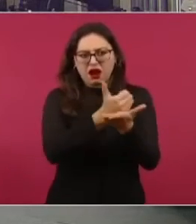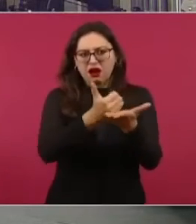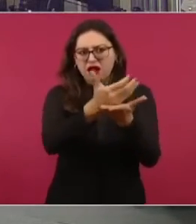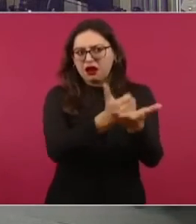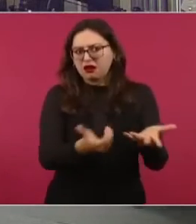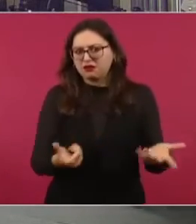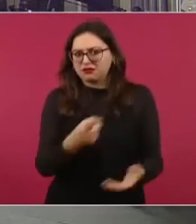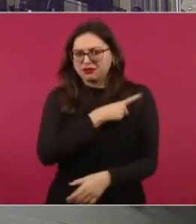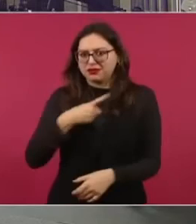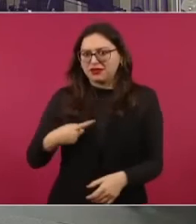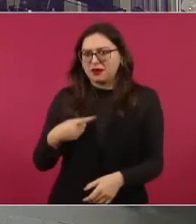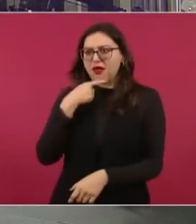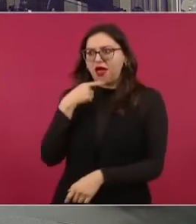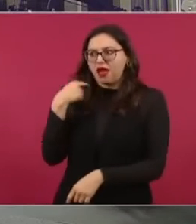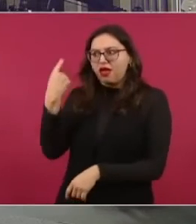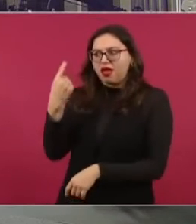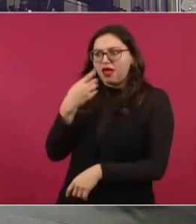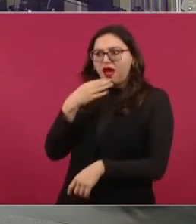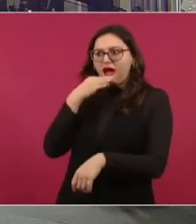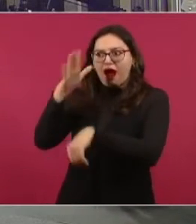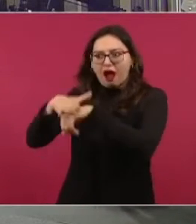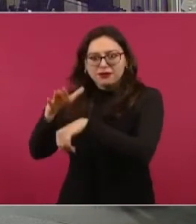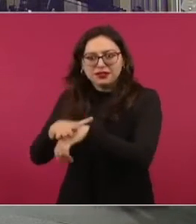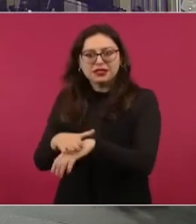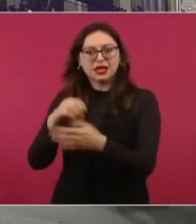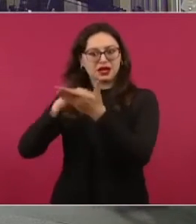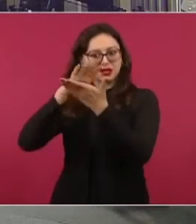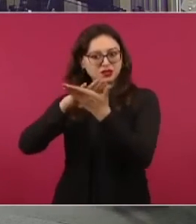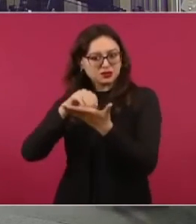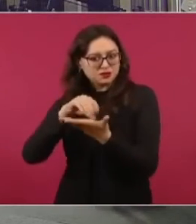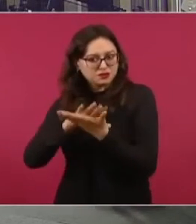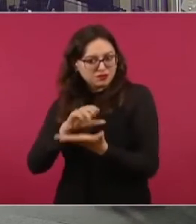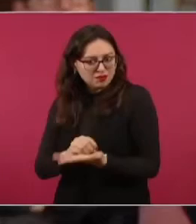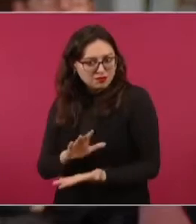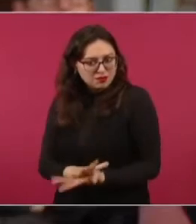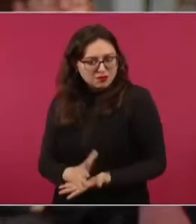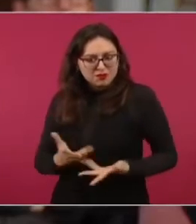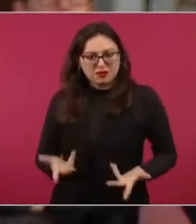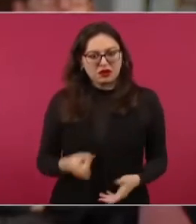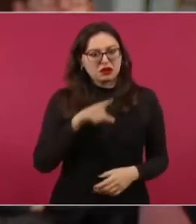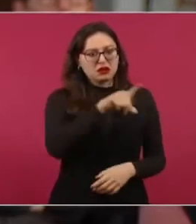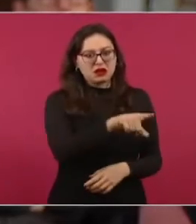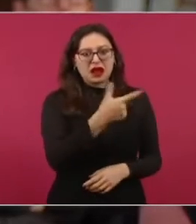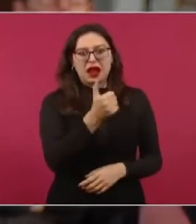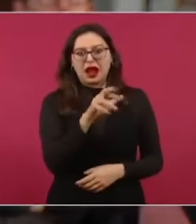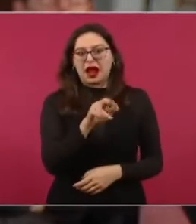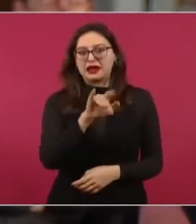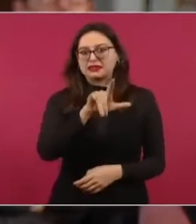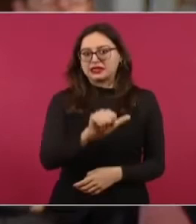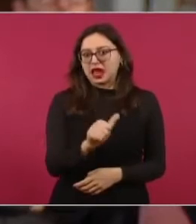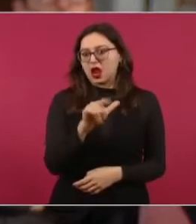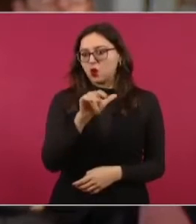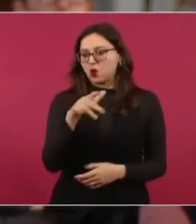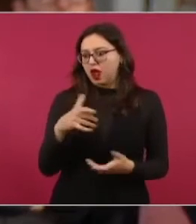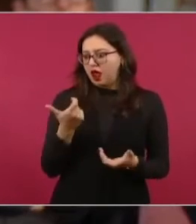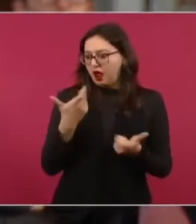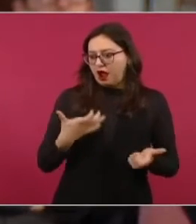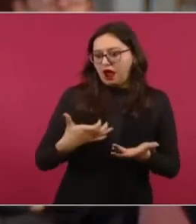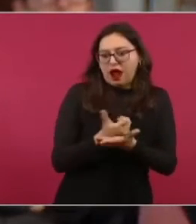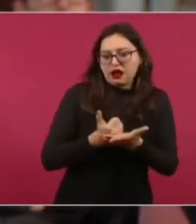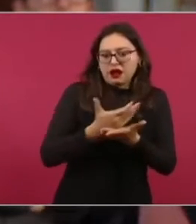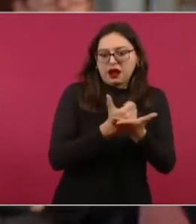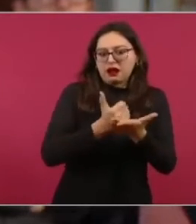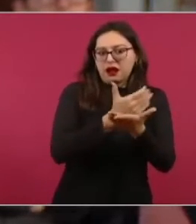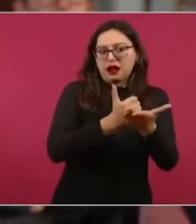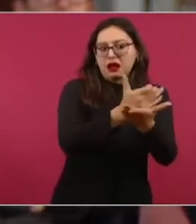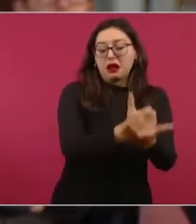servidores públicos. Entonces, preguntarle, presidente, ¿cómo es posible que este órgano de inteligencia o de espionaje